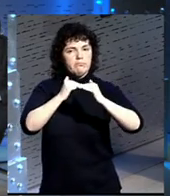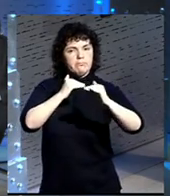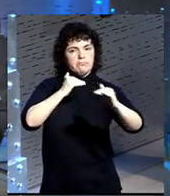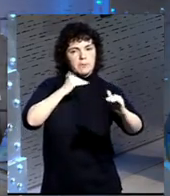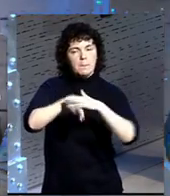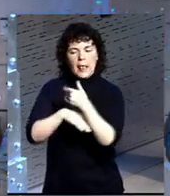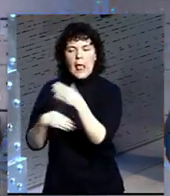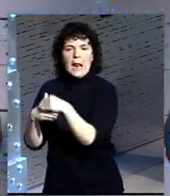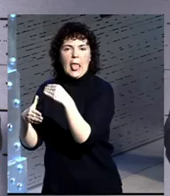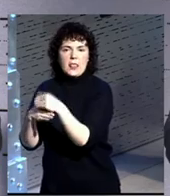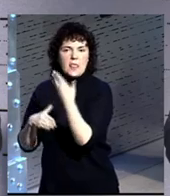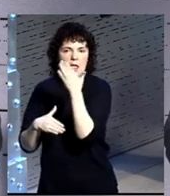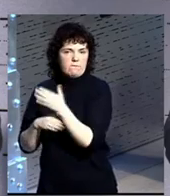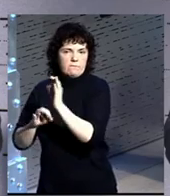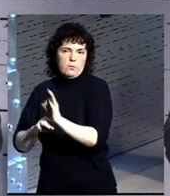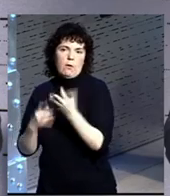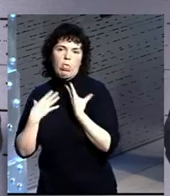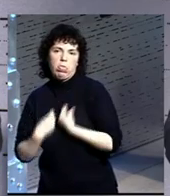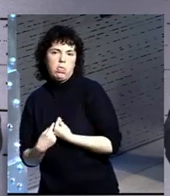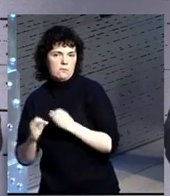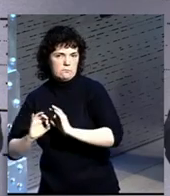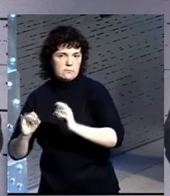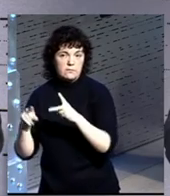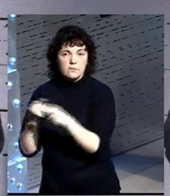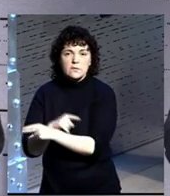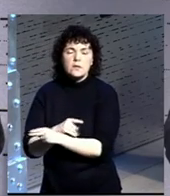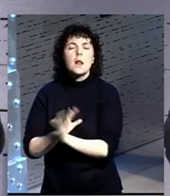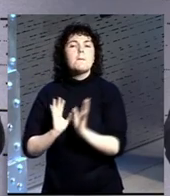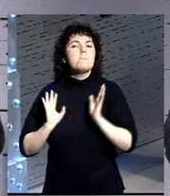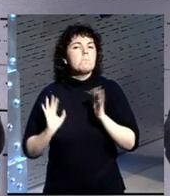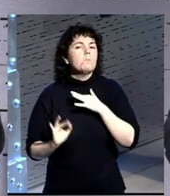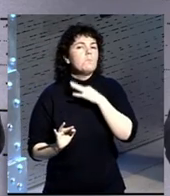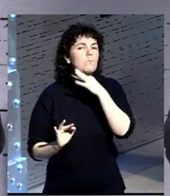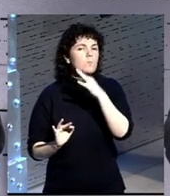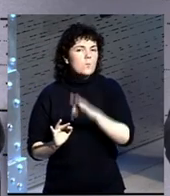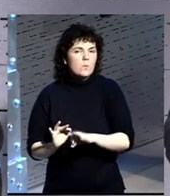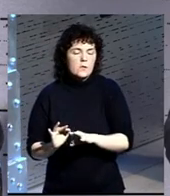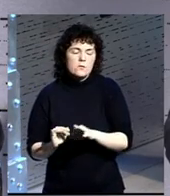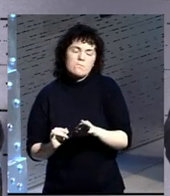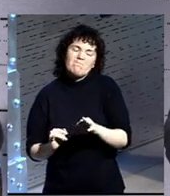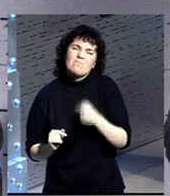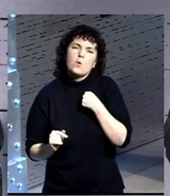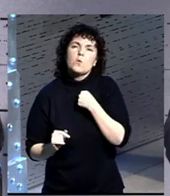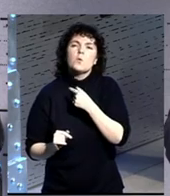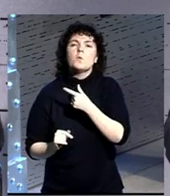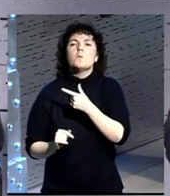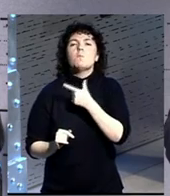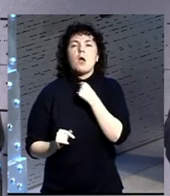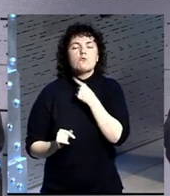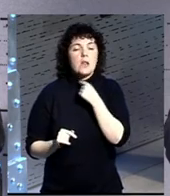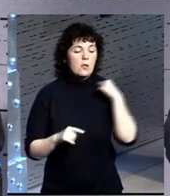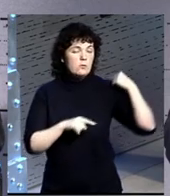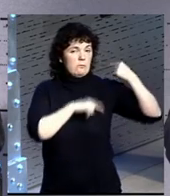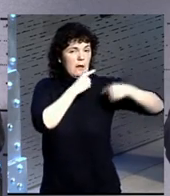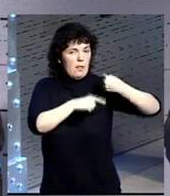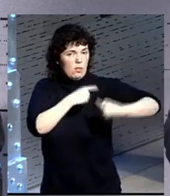defraudar el cliente, pero quizá sí que me gustaría indicar que tradicionalmente hemos percibido